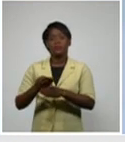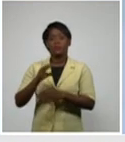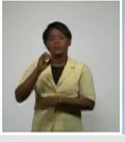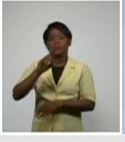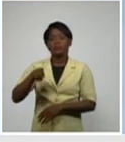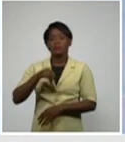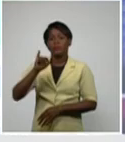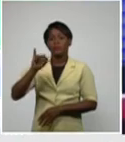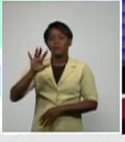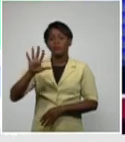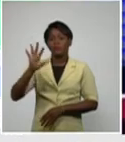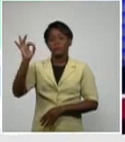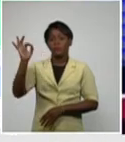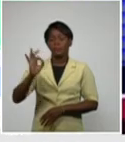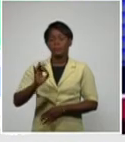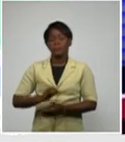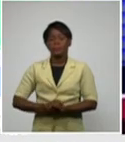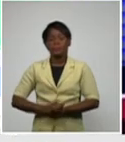0,65%.